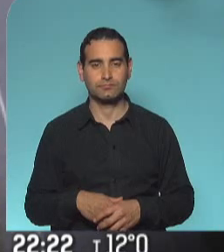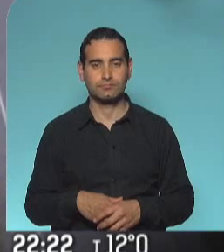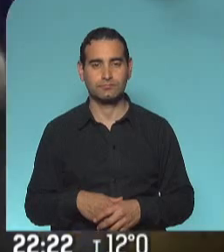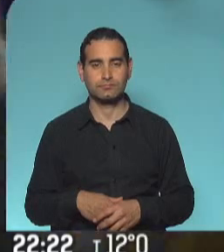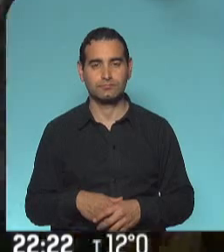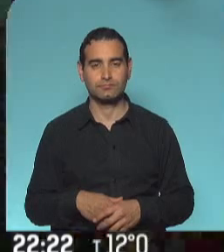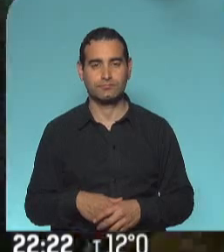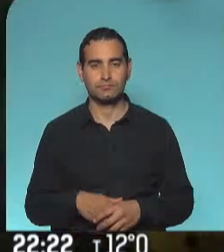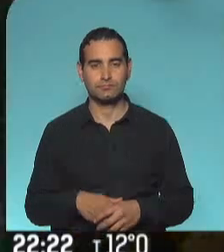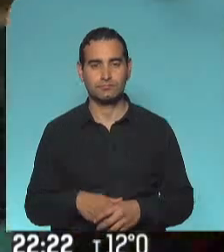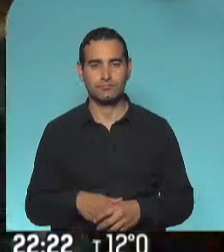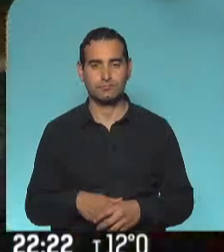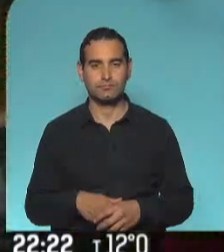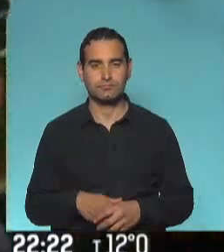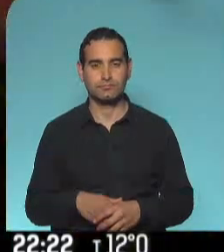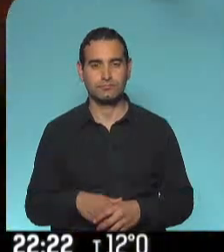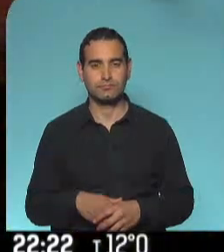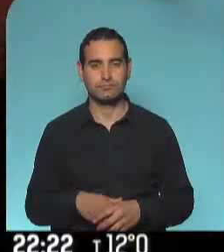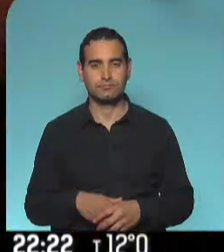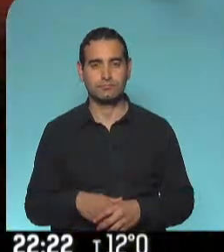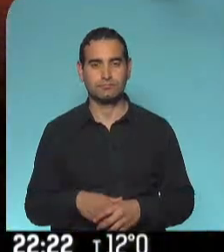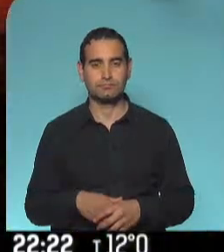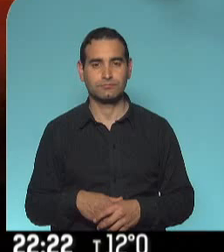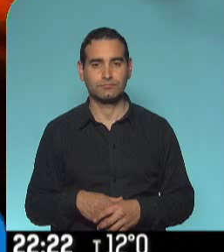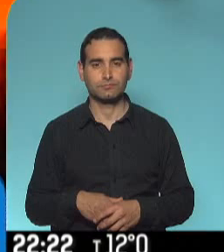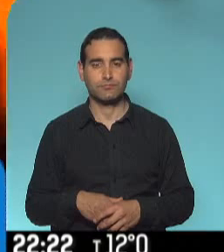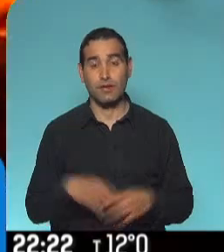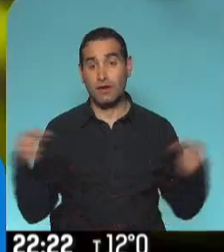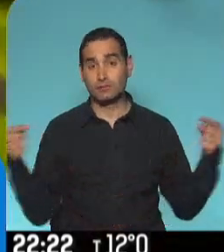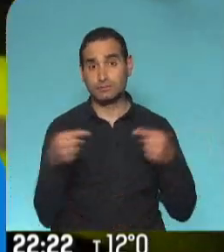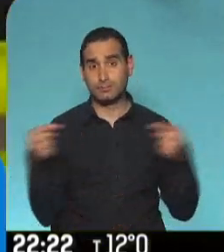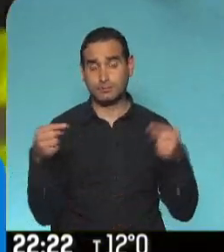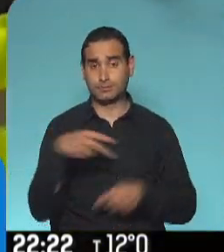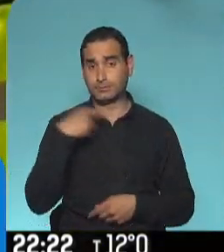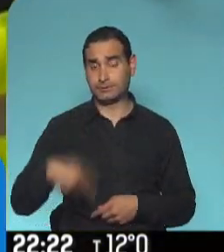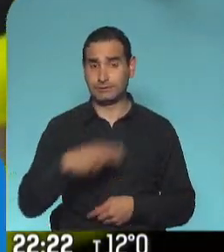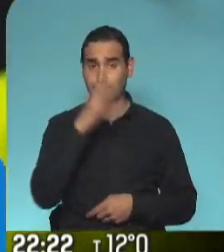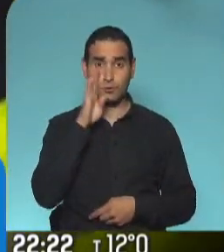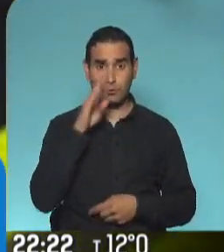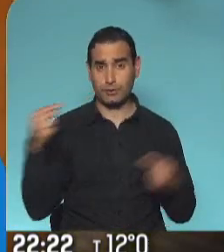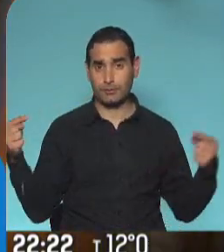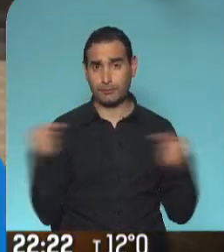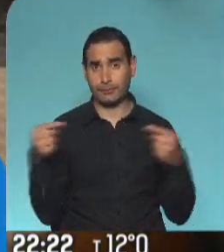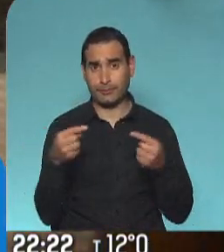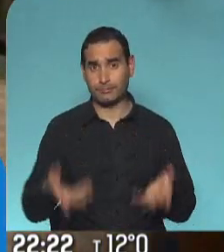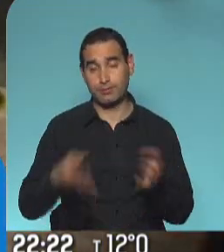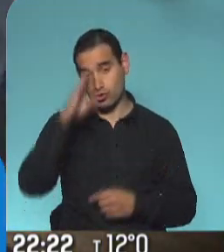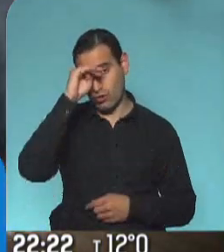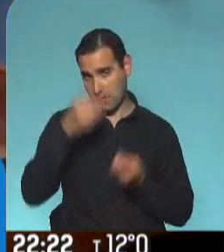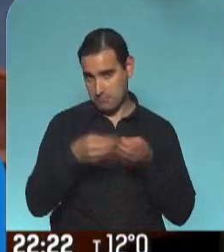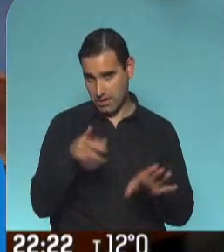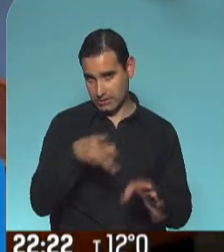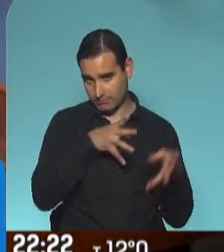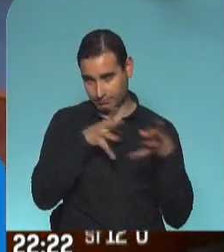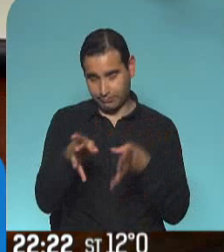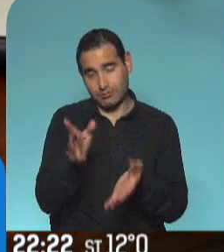money. Forget that. I don't want to do business. En la larga guerra comercial entre China y los Estados Unidos iniciada por el presidente Donald Trump en marzo